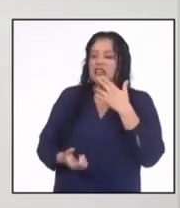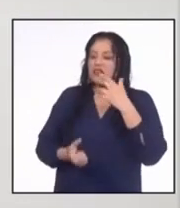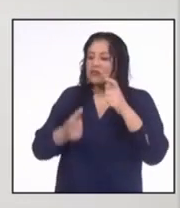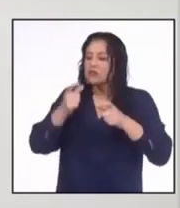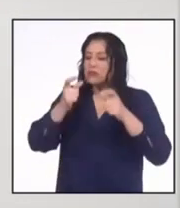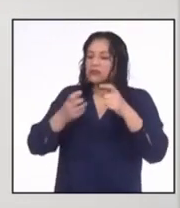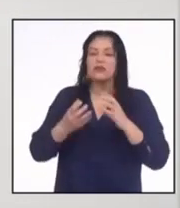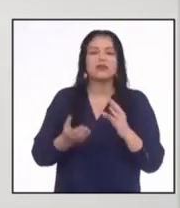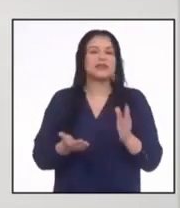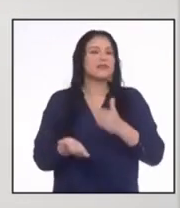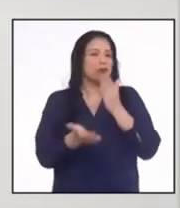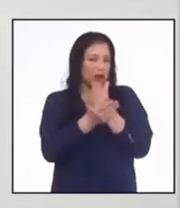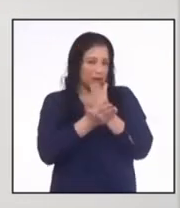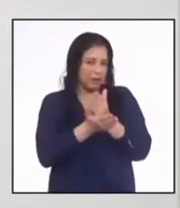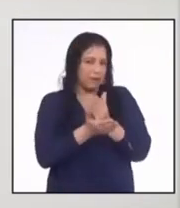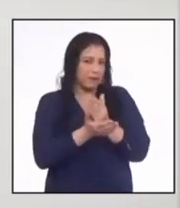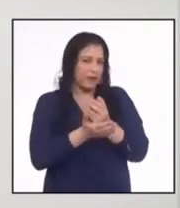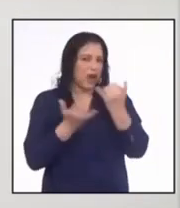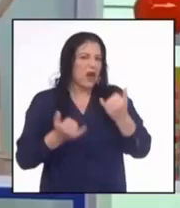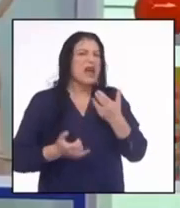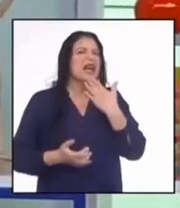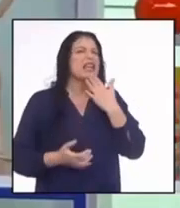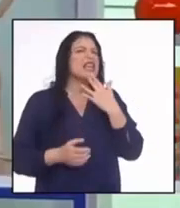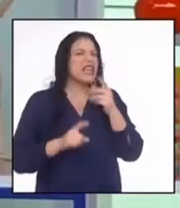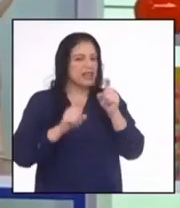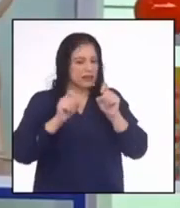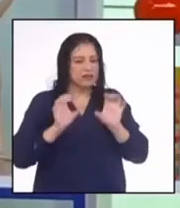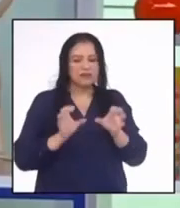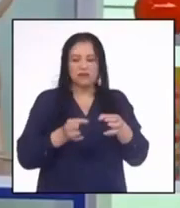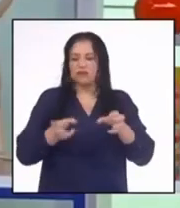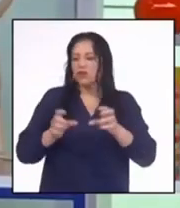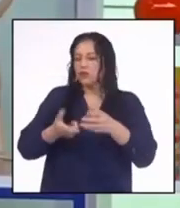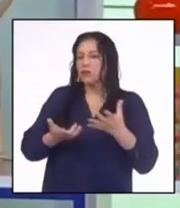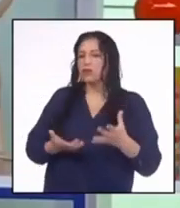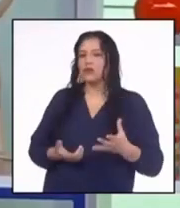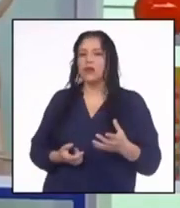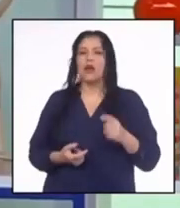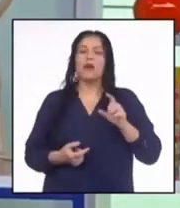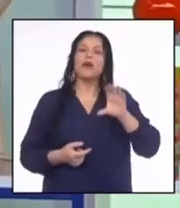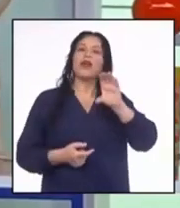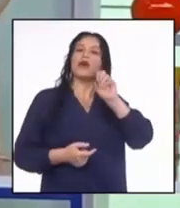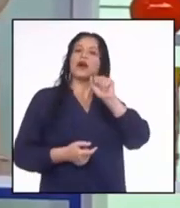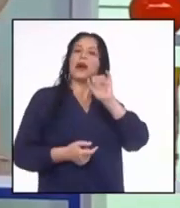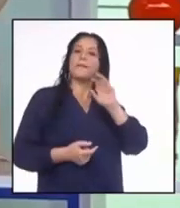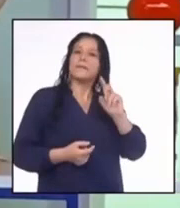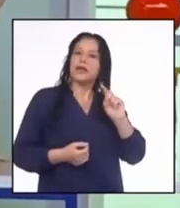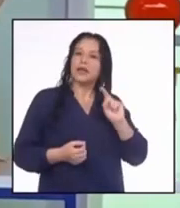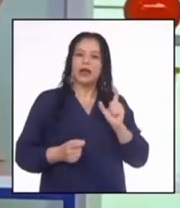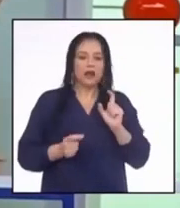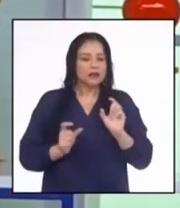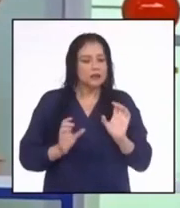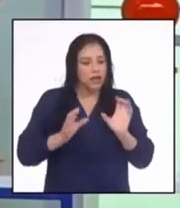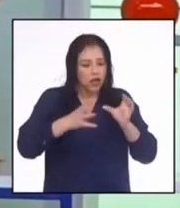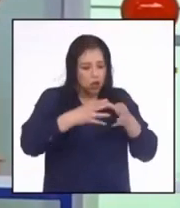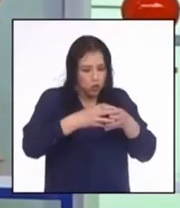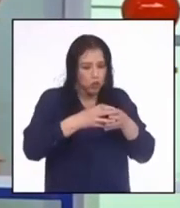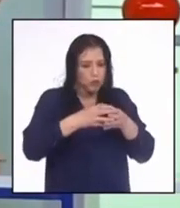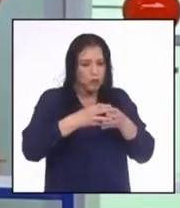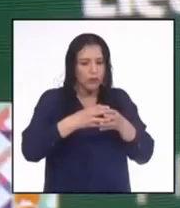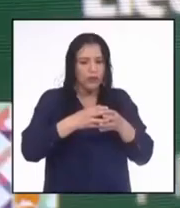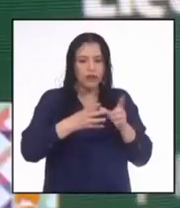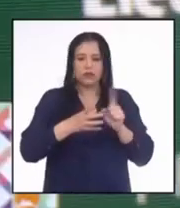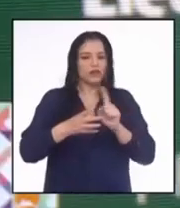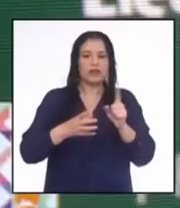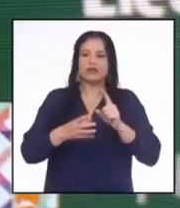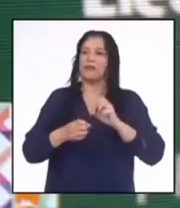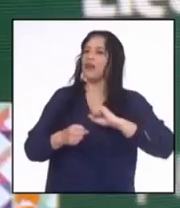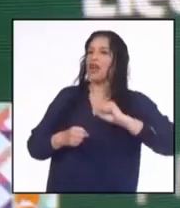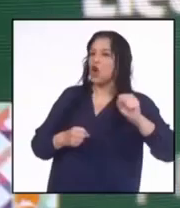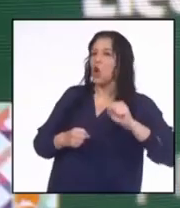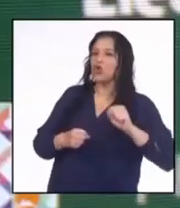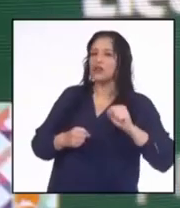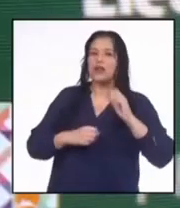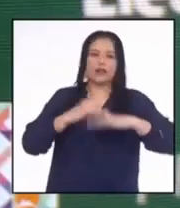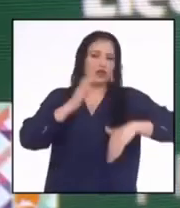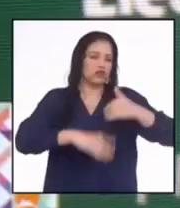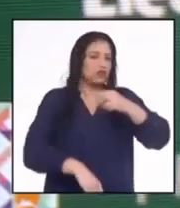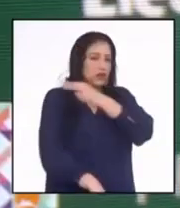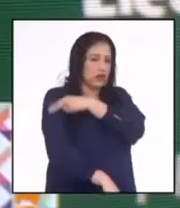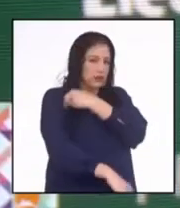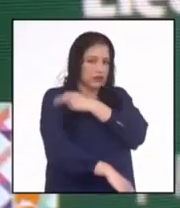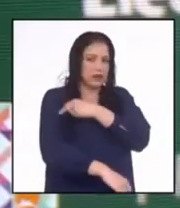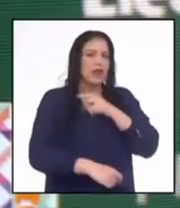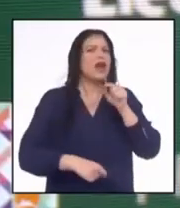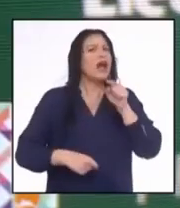conflicto. ¿Quiénes serían en este caso? Bueno, Camila estaría en el grupo de los que se opusieron. En su mensaje habló